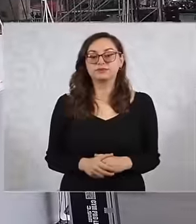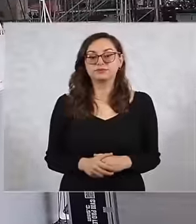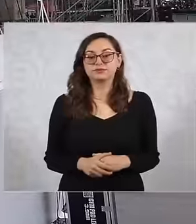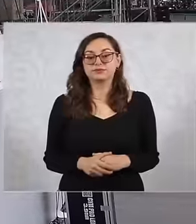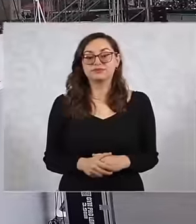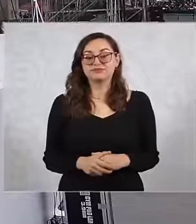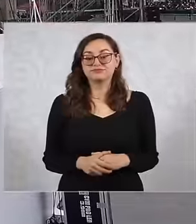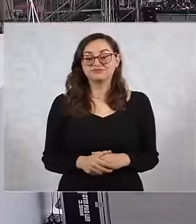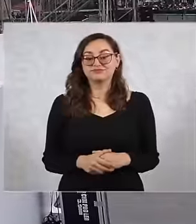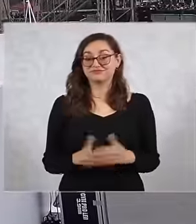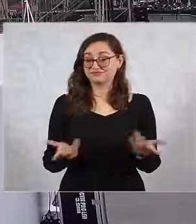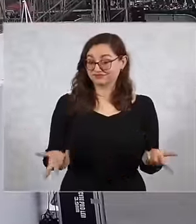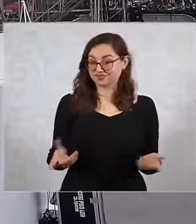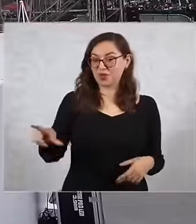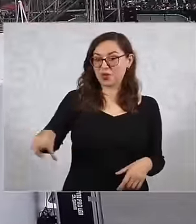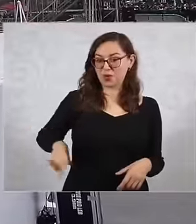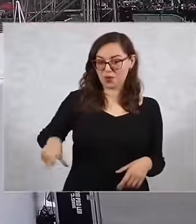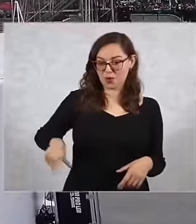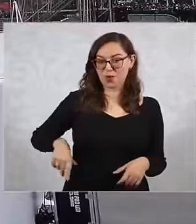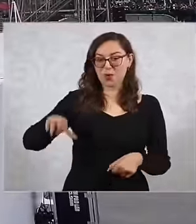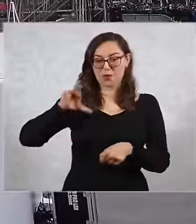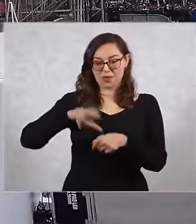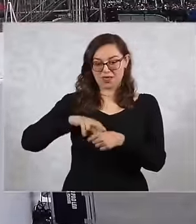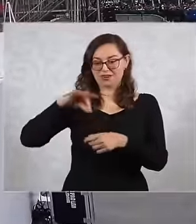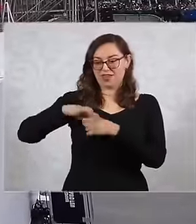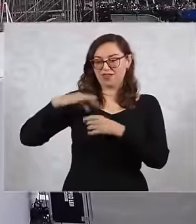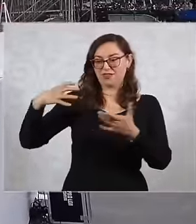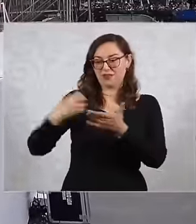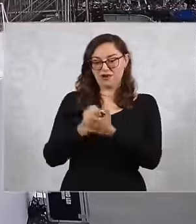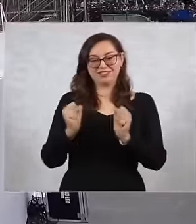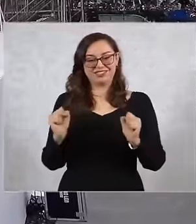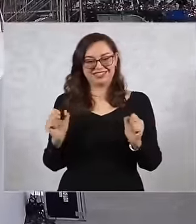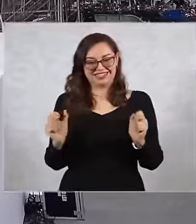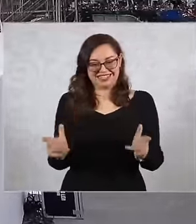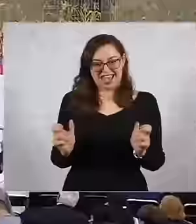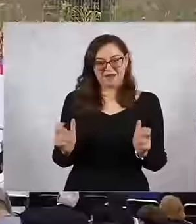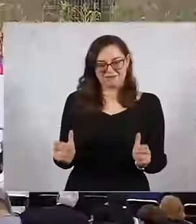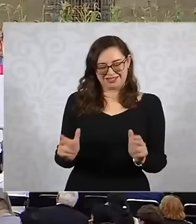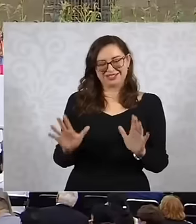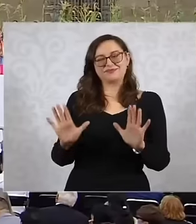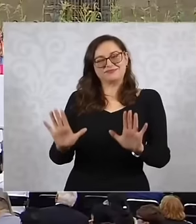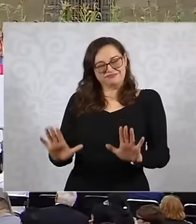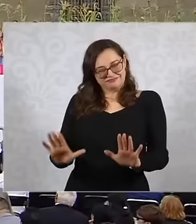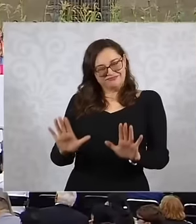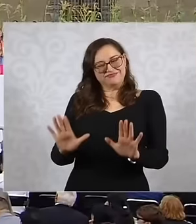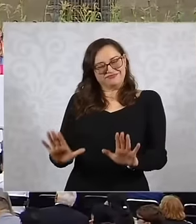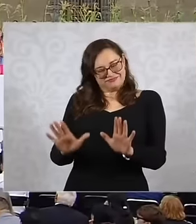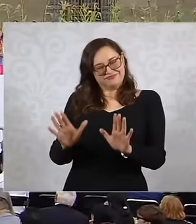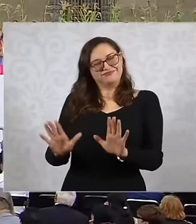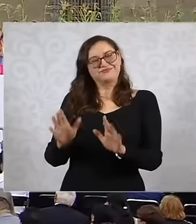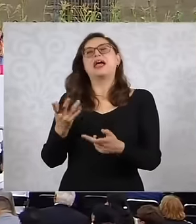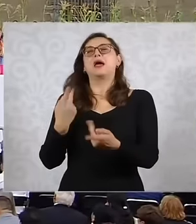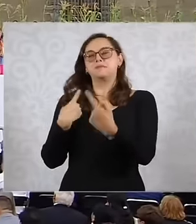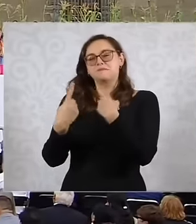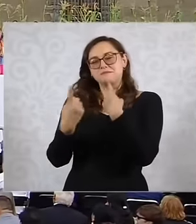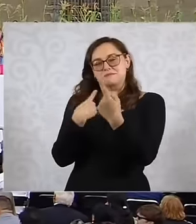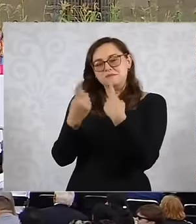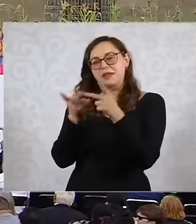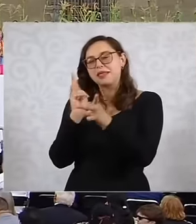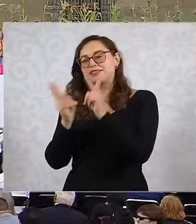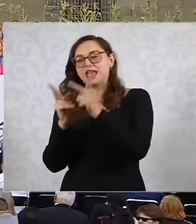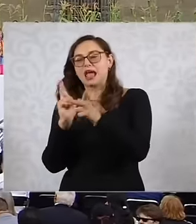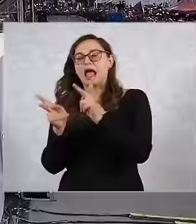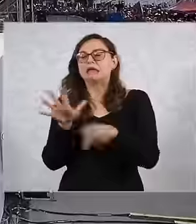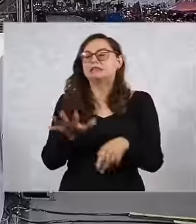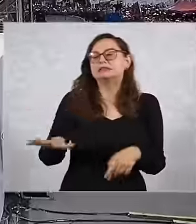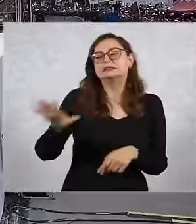Me está viendo aquí el gobernador electo de Chiapas, pero todavía tenemos que ponernos de acuerdo para ver las carreteras